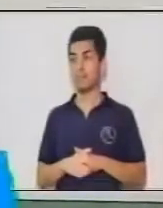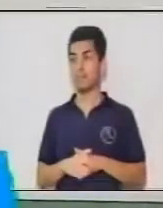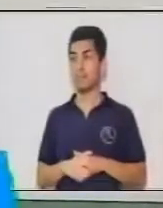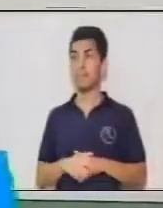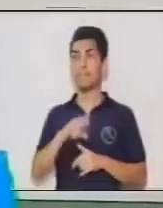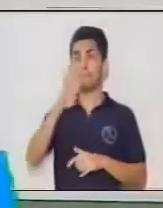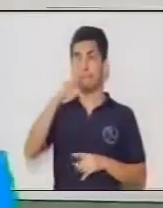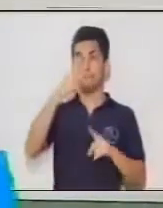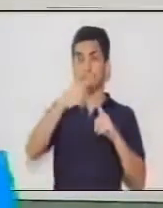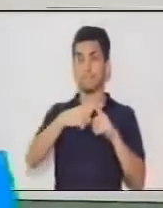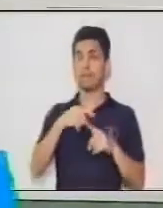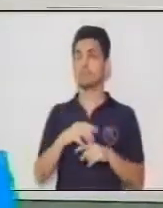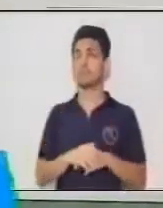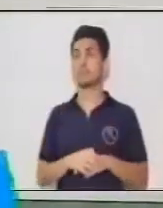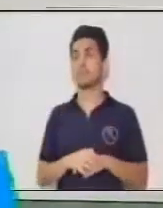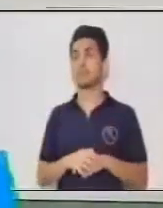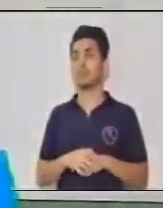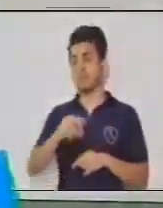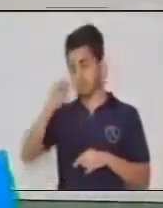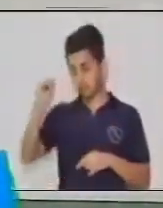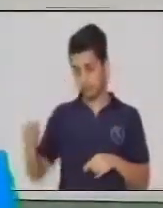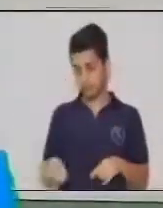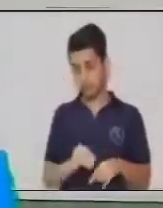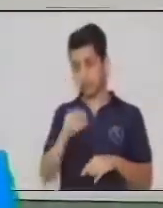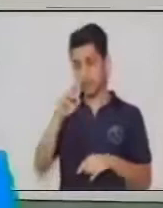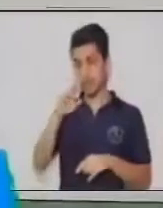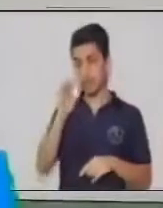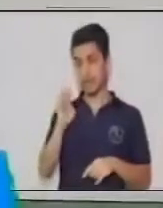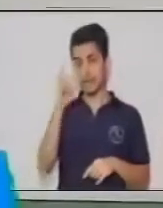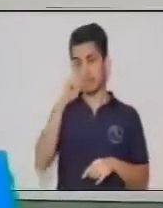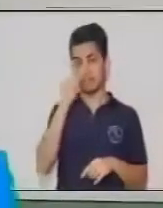Más el residuo